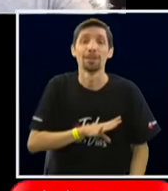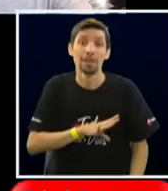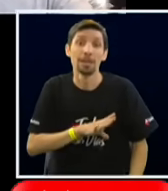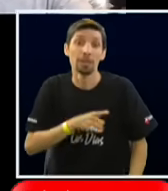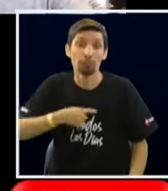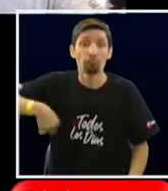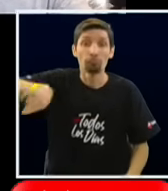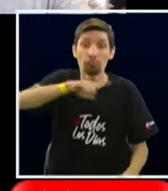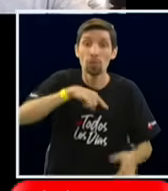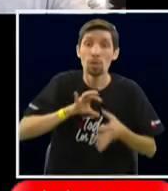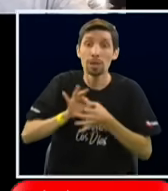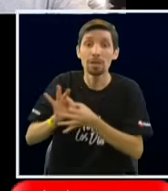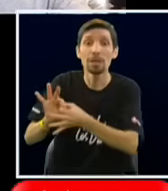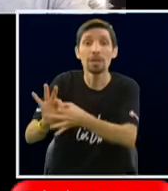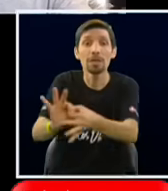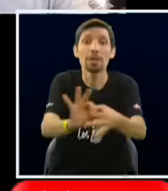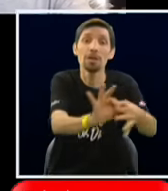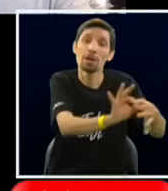chilenos, que